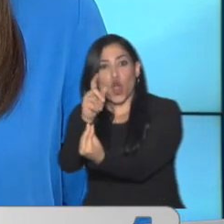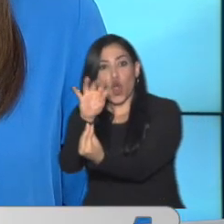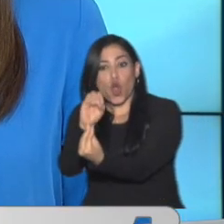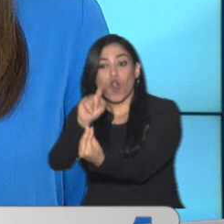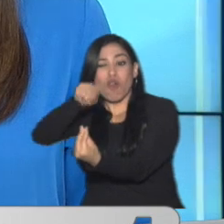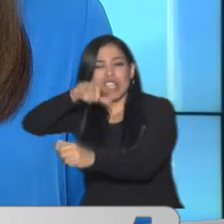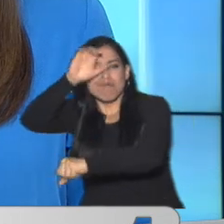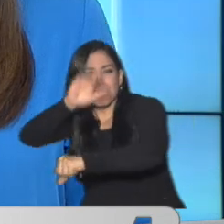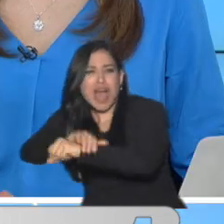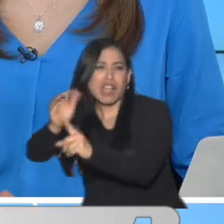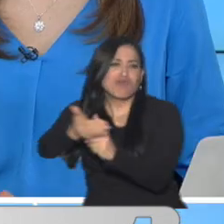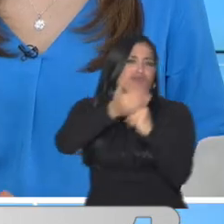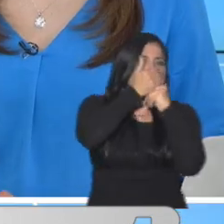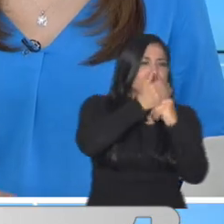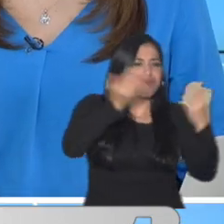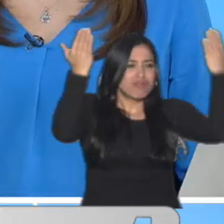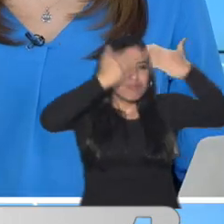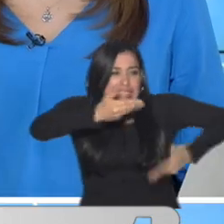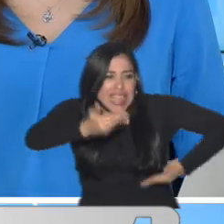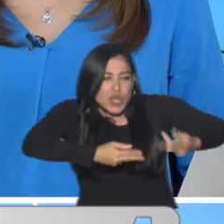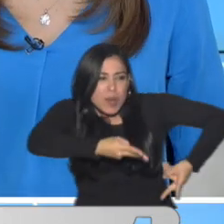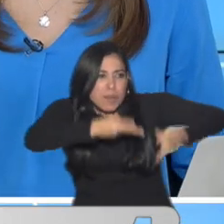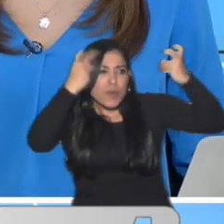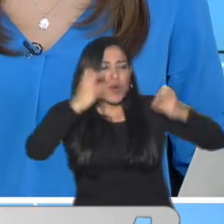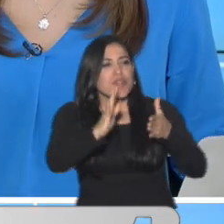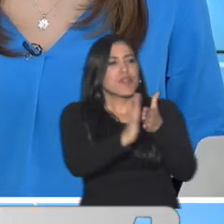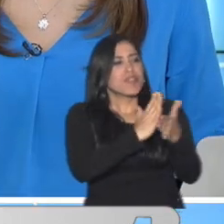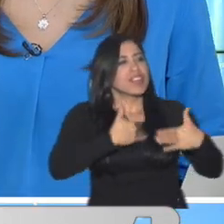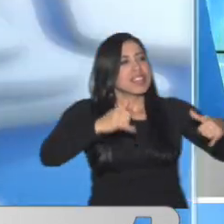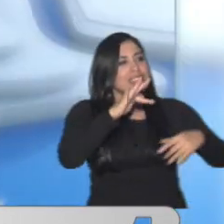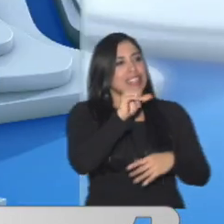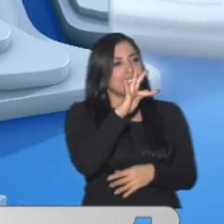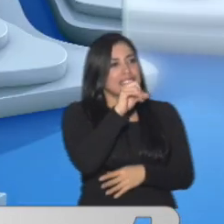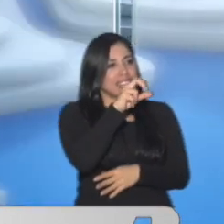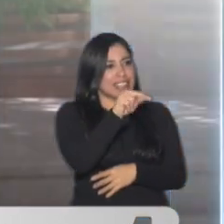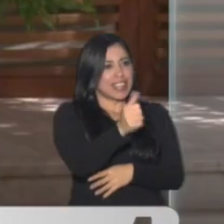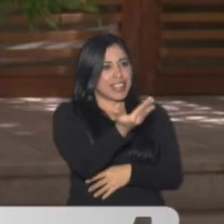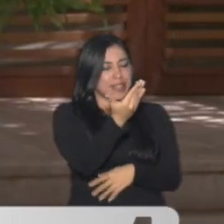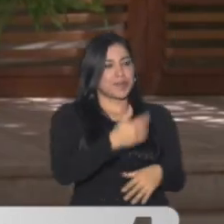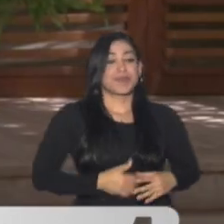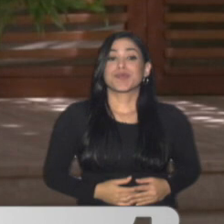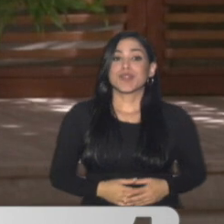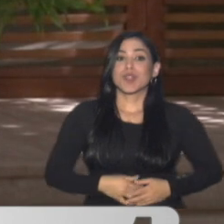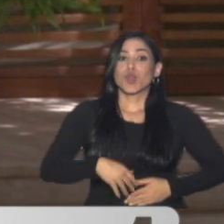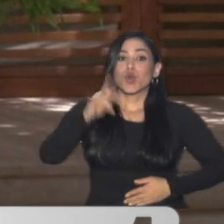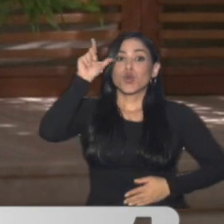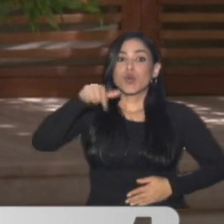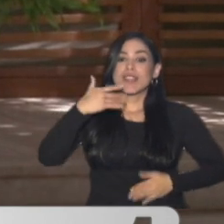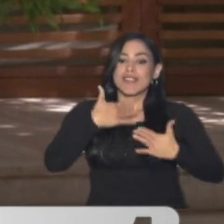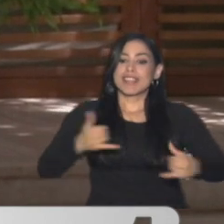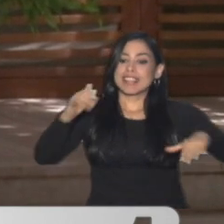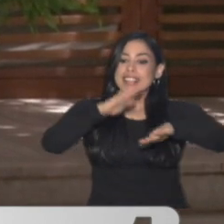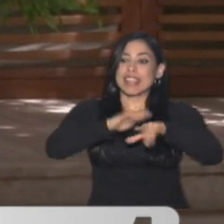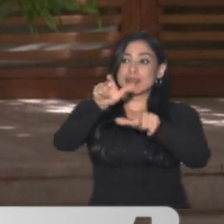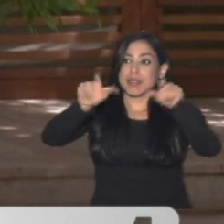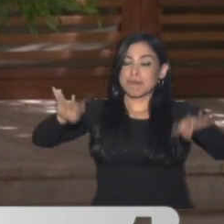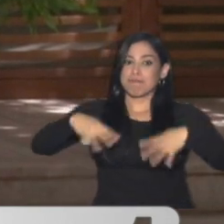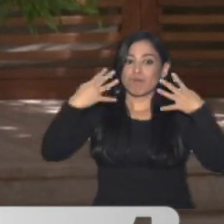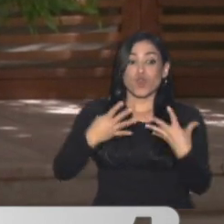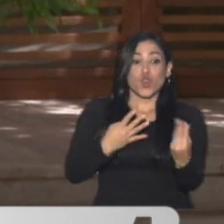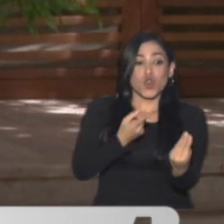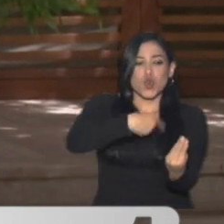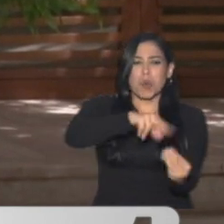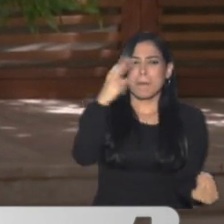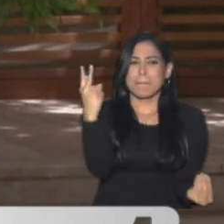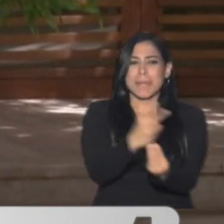y extorsión tatiana rodríguez con los detalles tatiana buenas tardes luisa televidentes muy buenas tardes este grupo